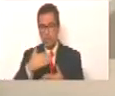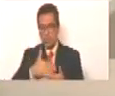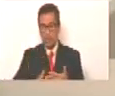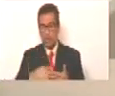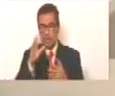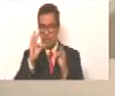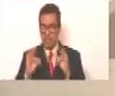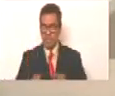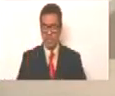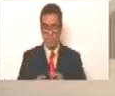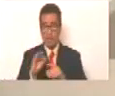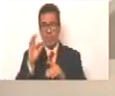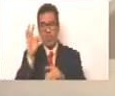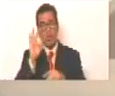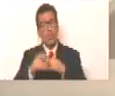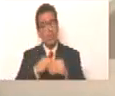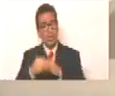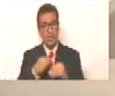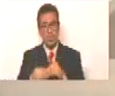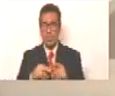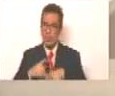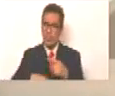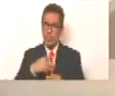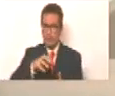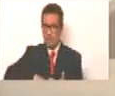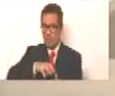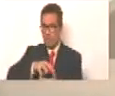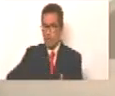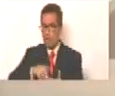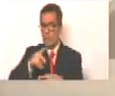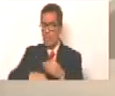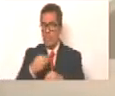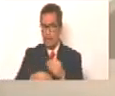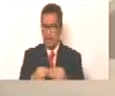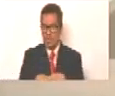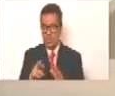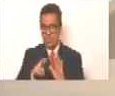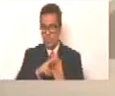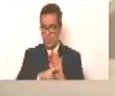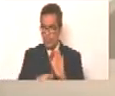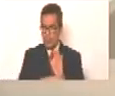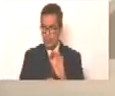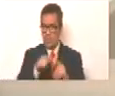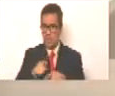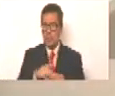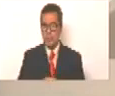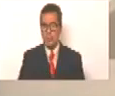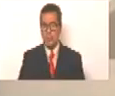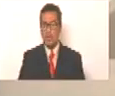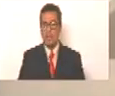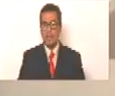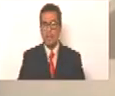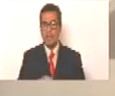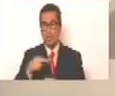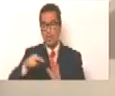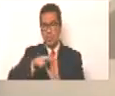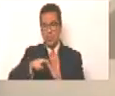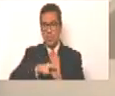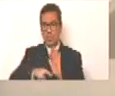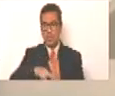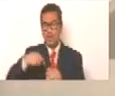que deben cumplirse para la producción del cocuy serán establecidos en los reglamentos, resoluciones, providencias y normas técnicas dictadas